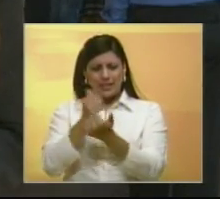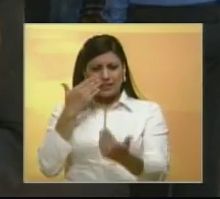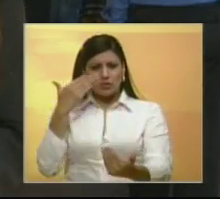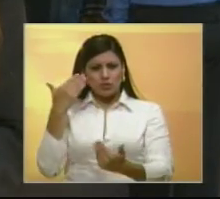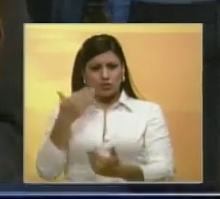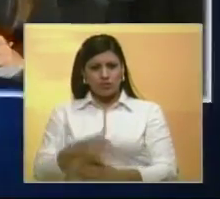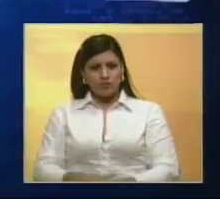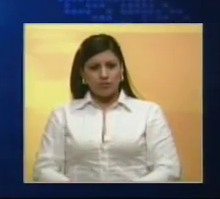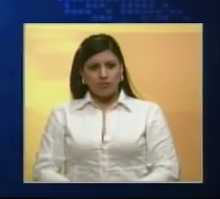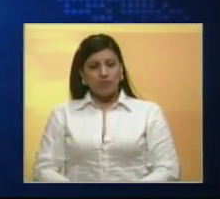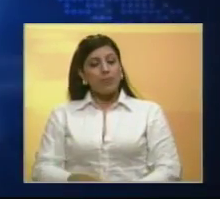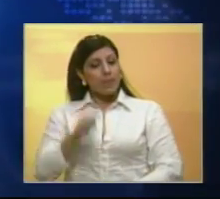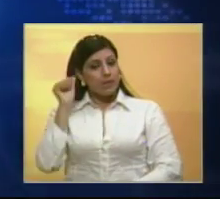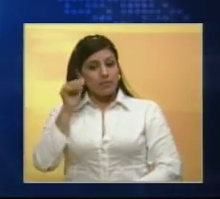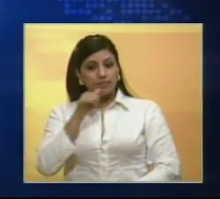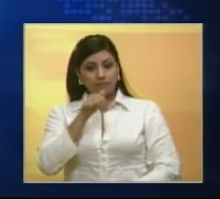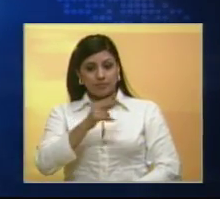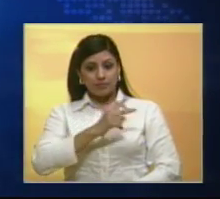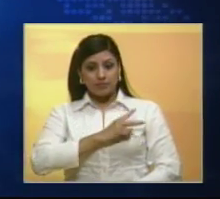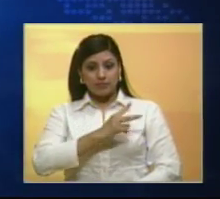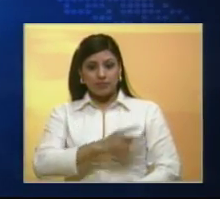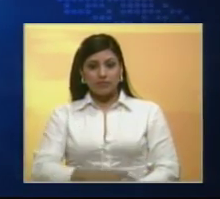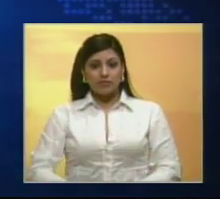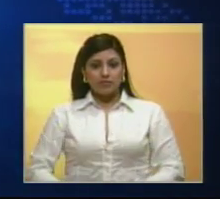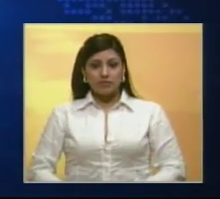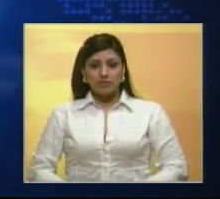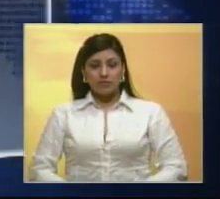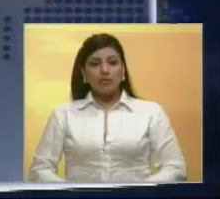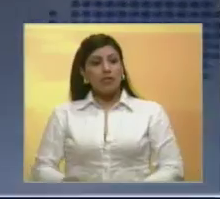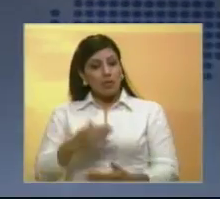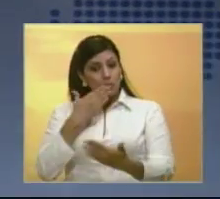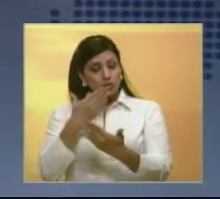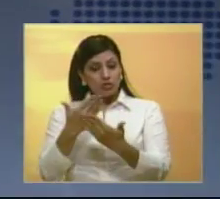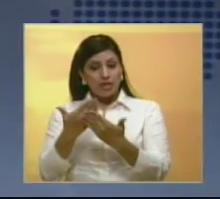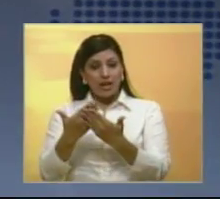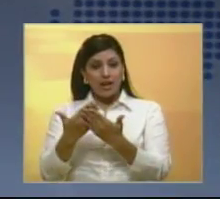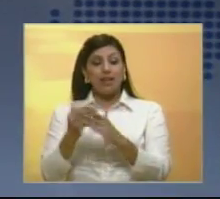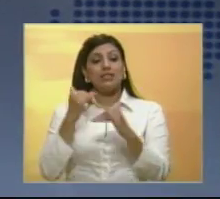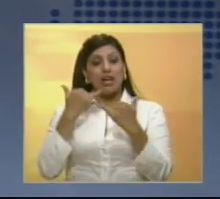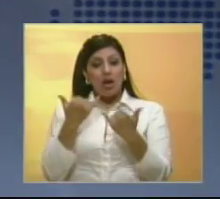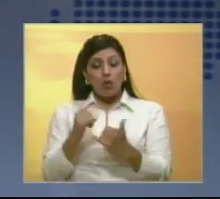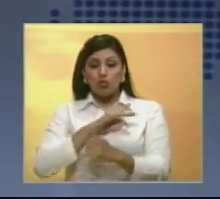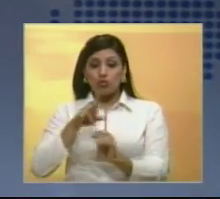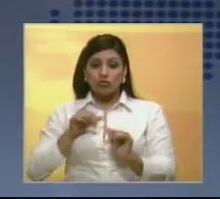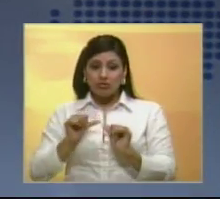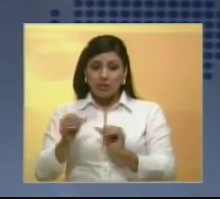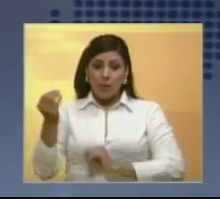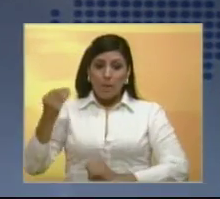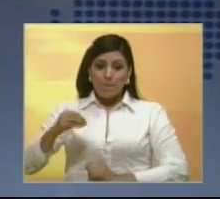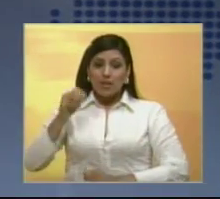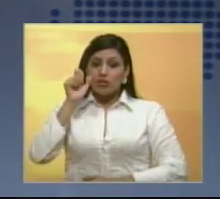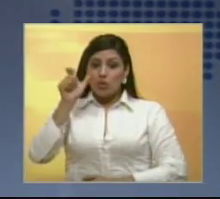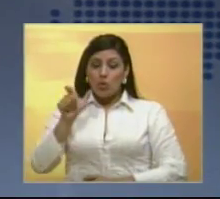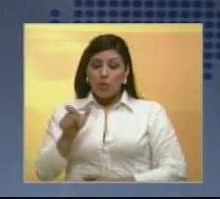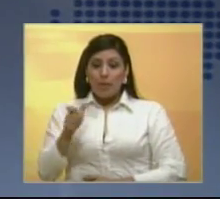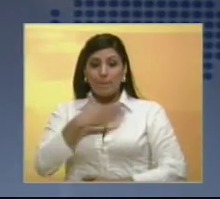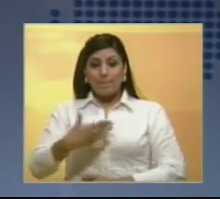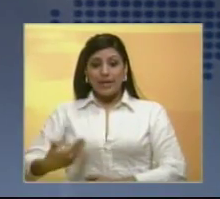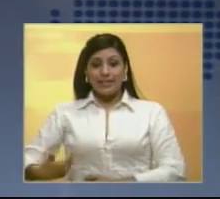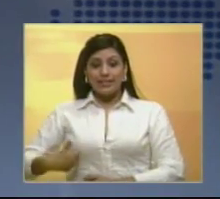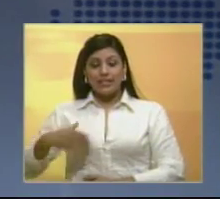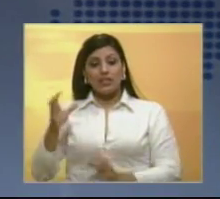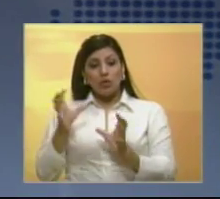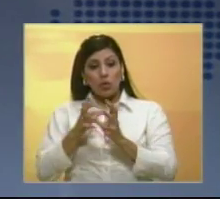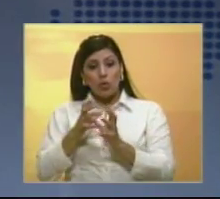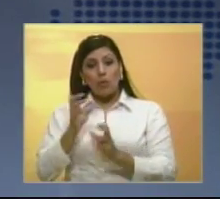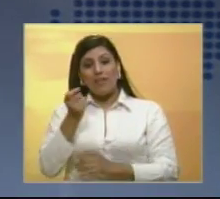Verde. Diana Martínez, Noticiero Venevisión. Muchas gracias, Diana. Nosotros continuamos con más. Roberto Enríquez, presidente del